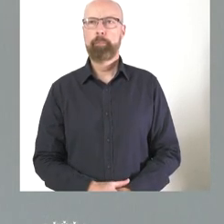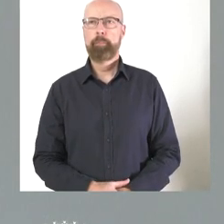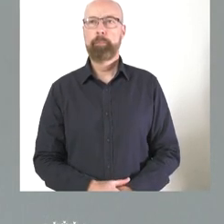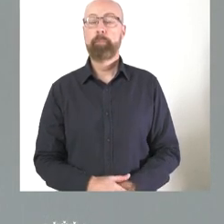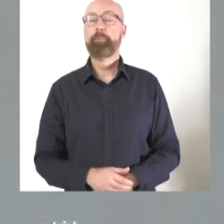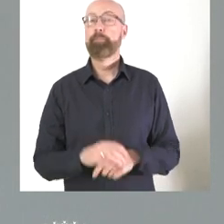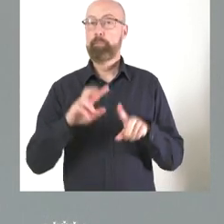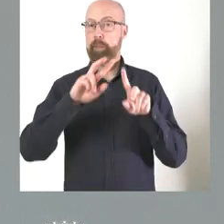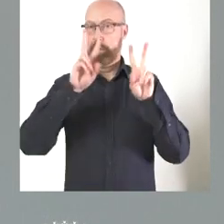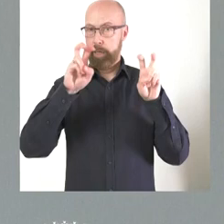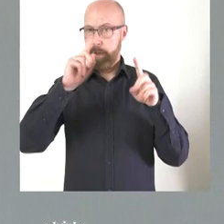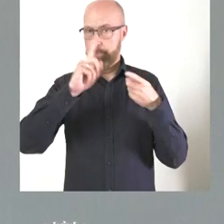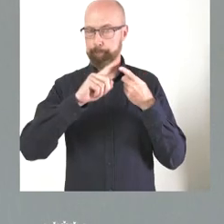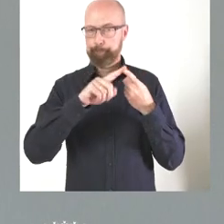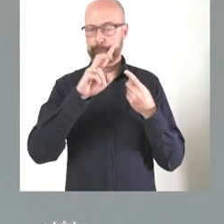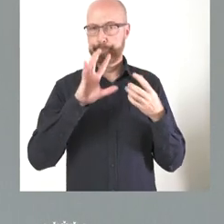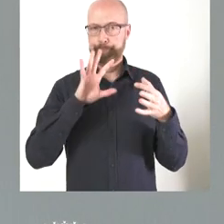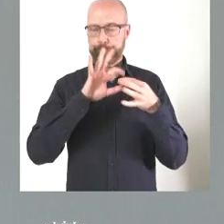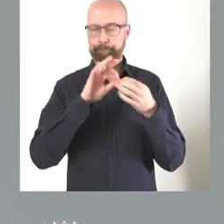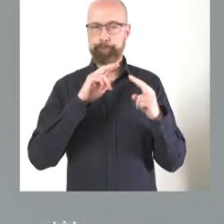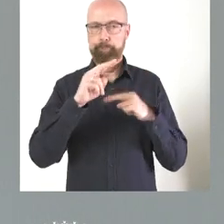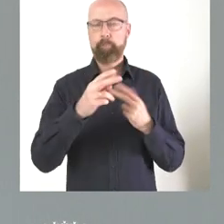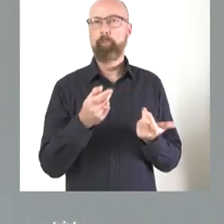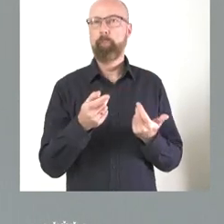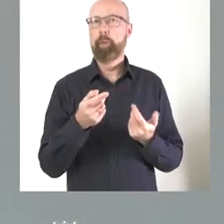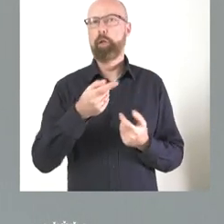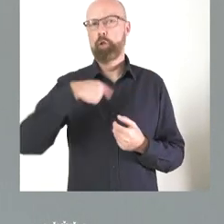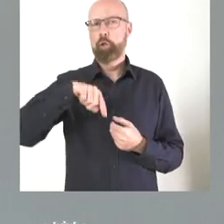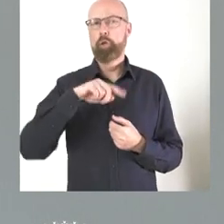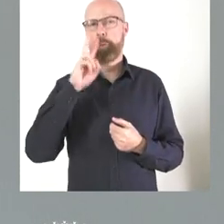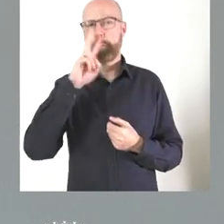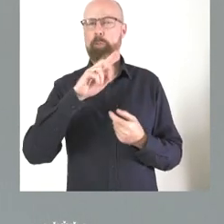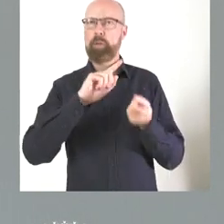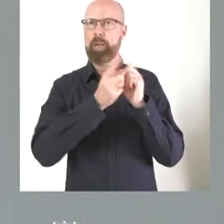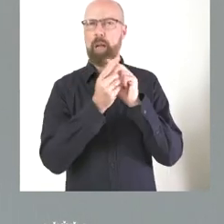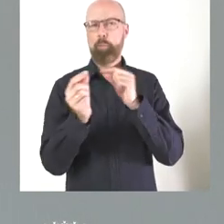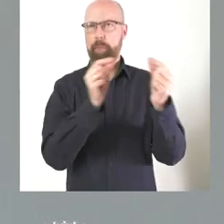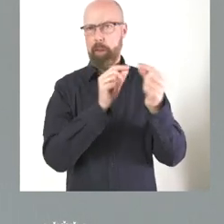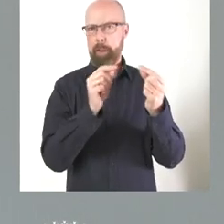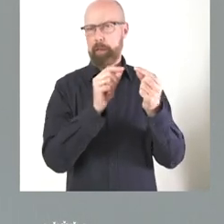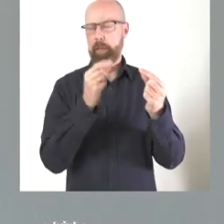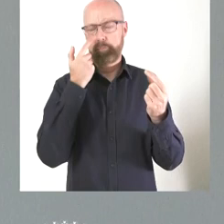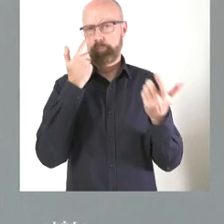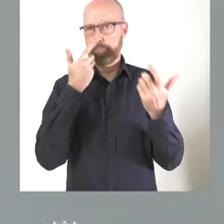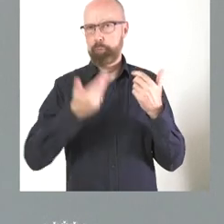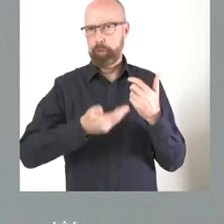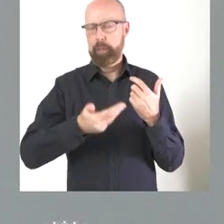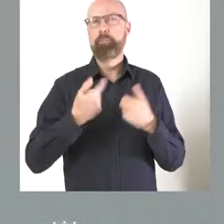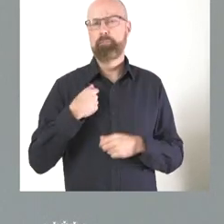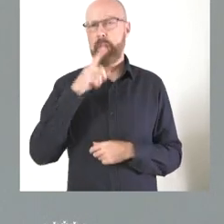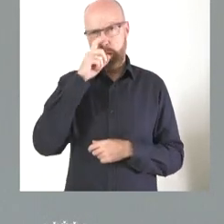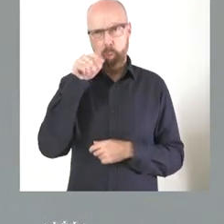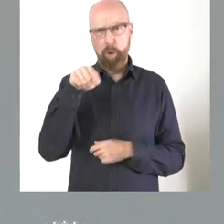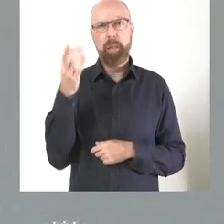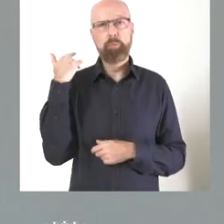sobre el primer tema sí que vemos un cambio en el debate que es sustancial recordará usted que el